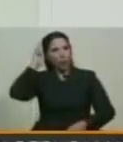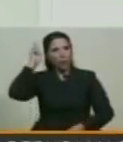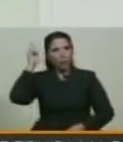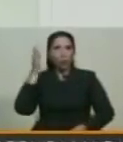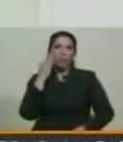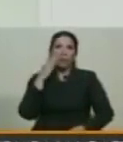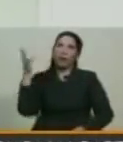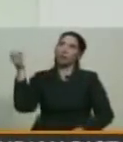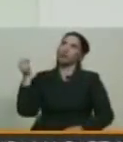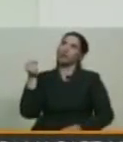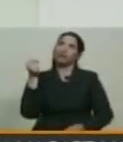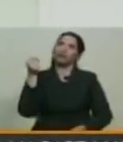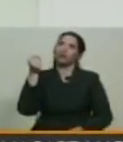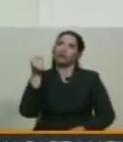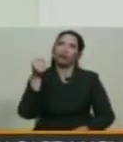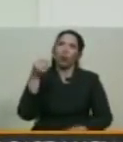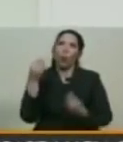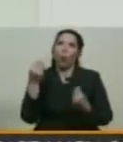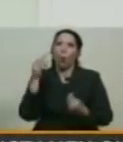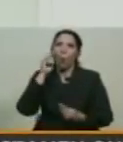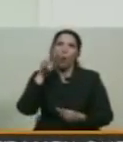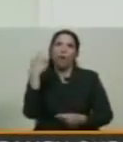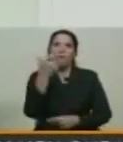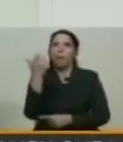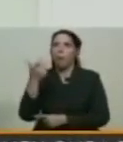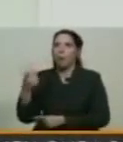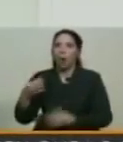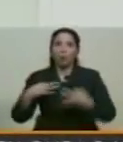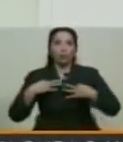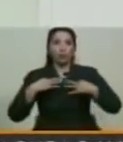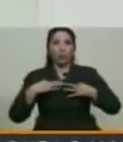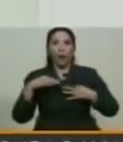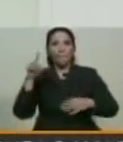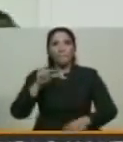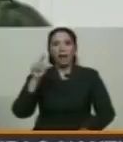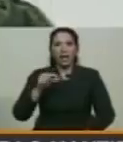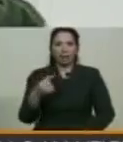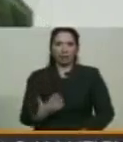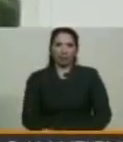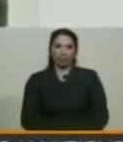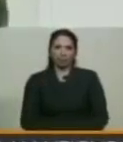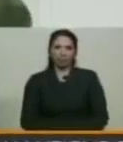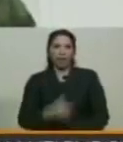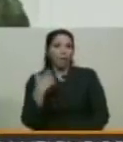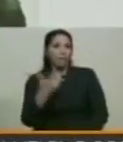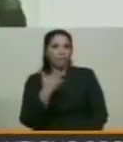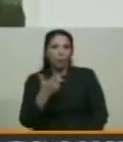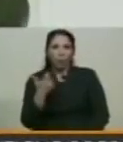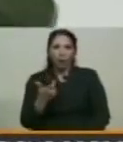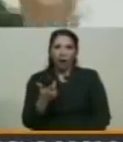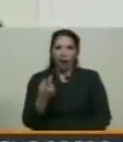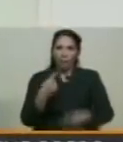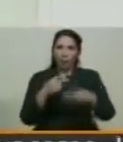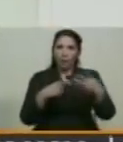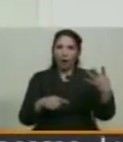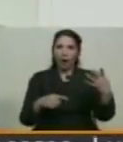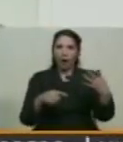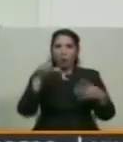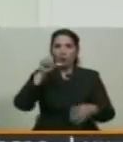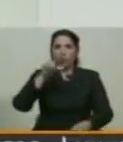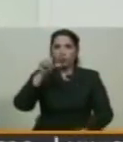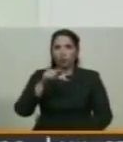al mercado de Guaycaipuro, ¿a qué? Bueno, a buscar la ropita más barata, a buscar las cosas para la casa más